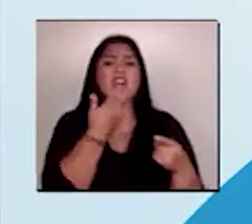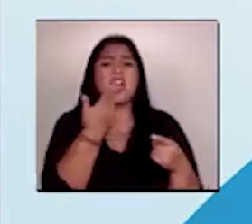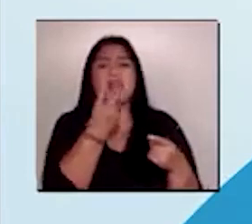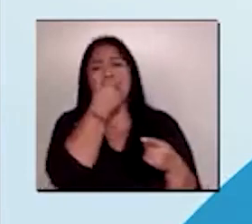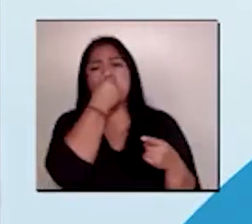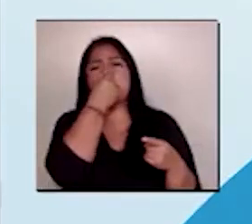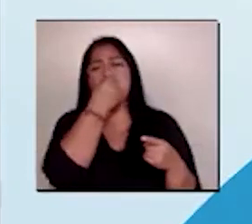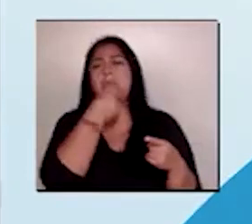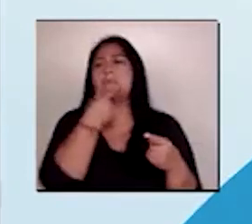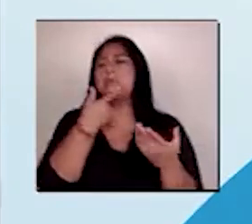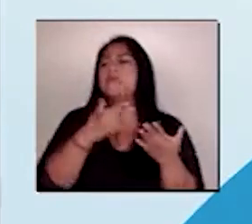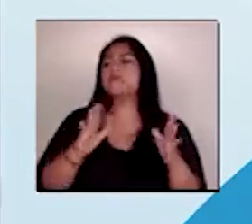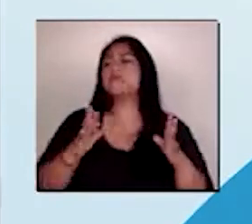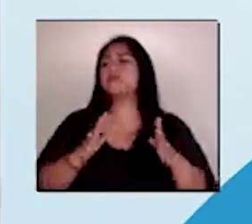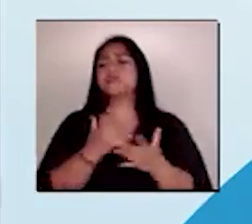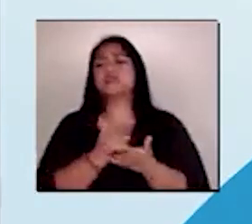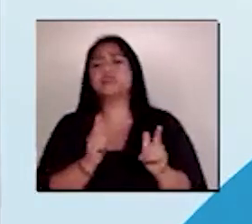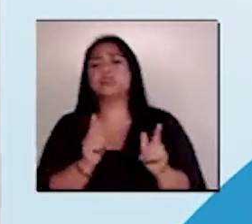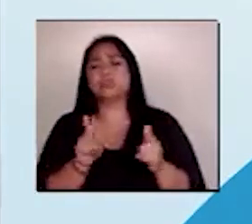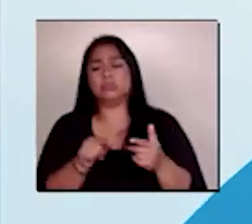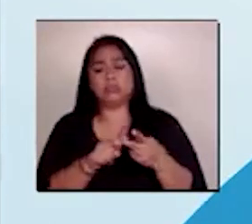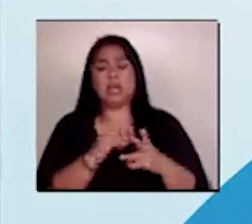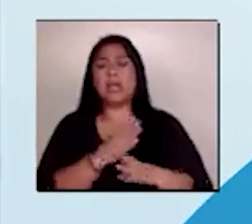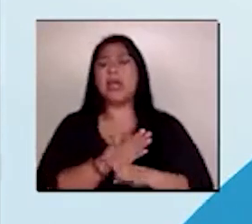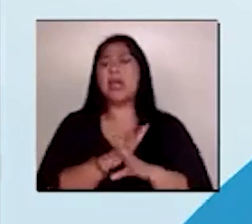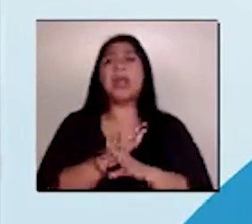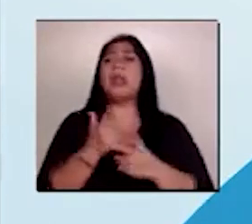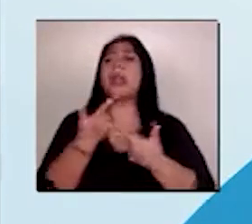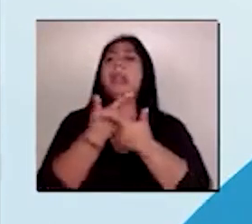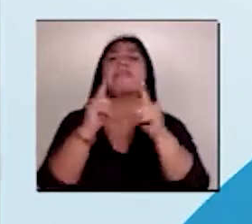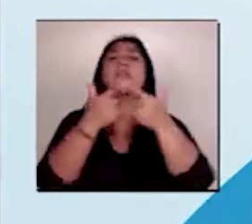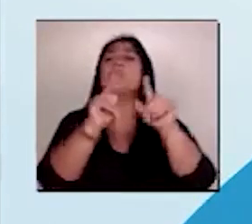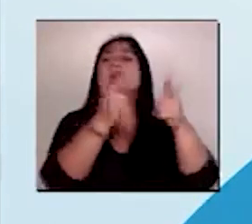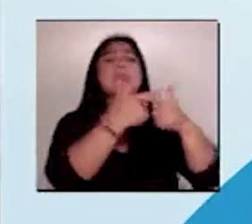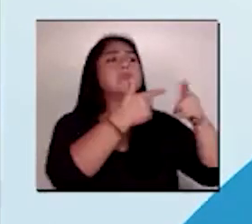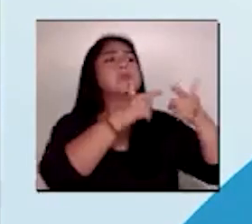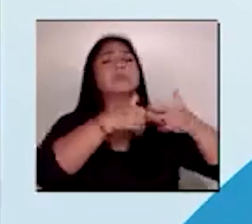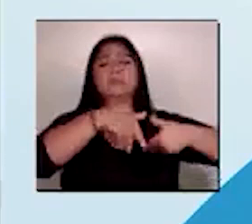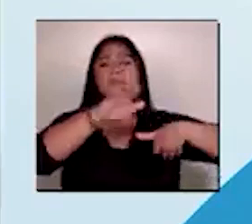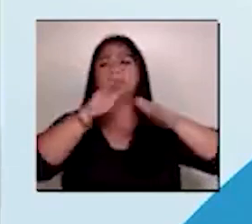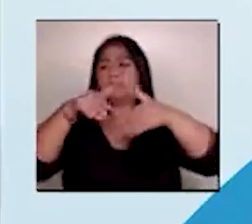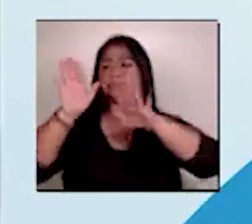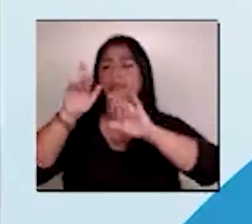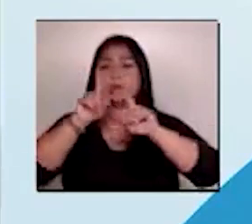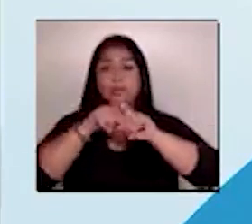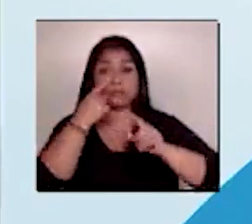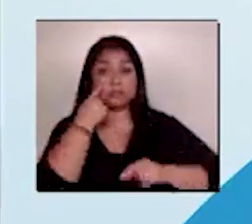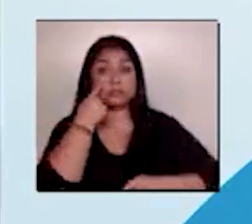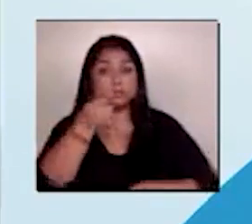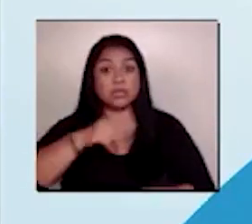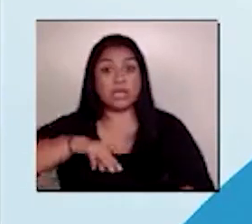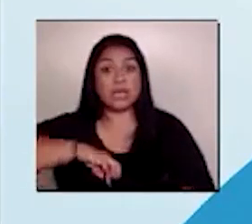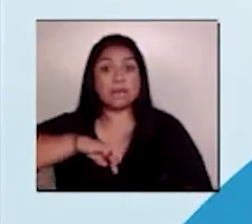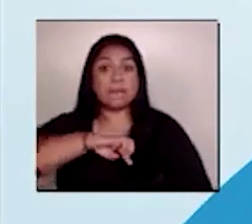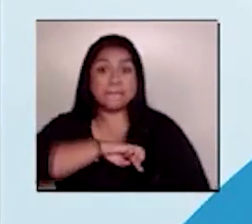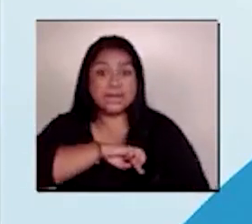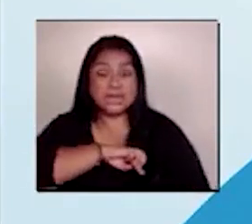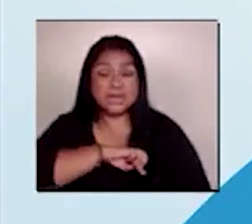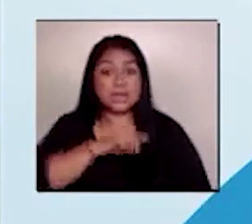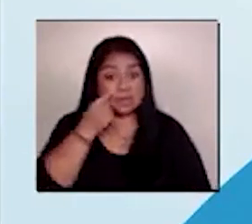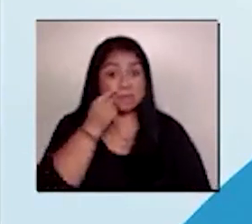corrupción, garantizando impunidad y, como lo hemos visto en el caso del Ministerio Público, criminalizando